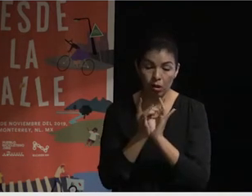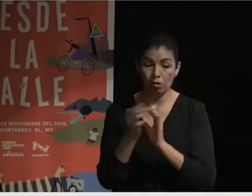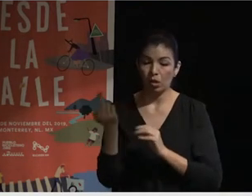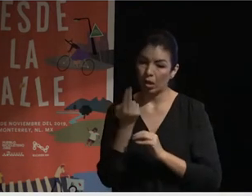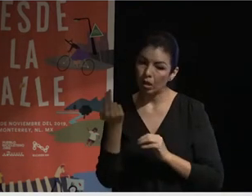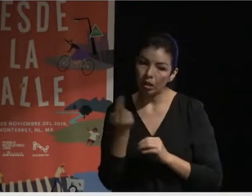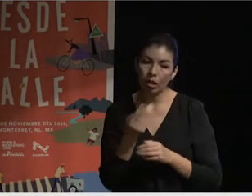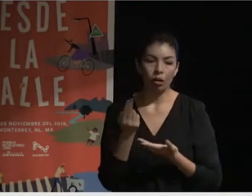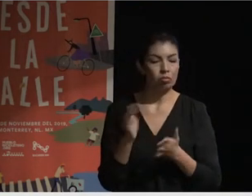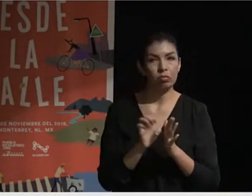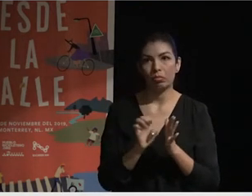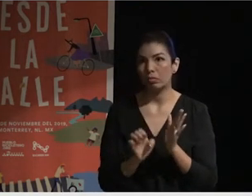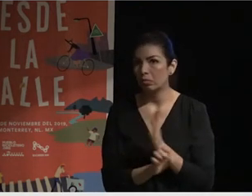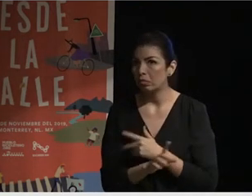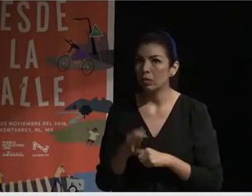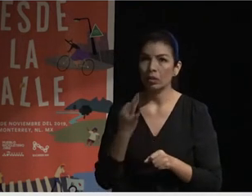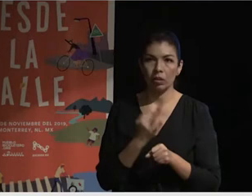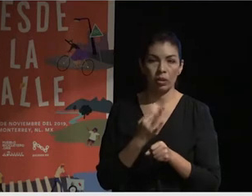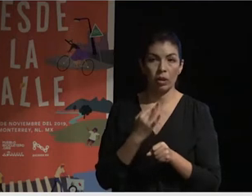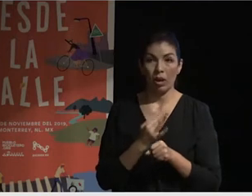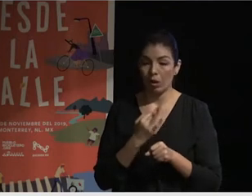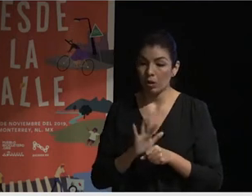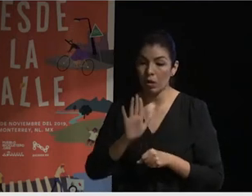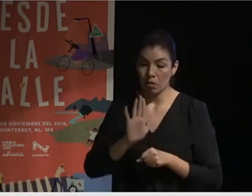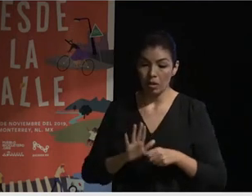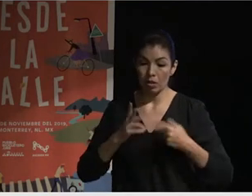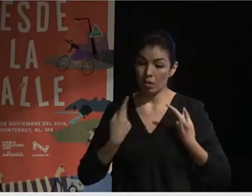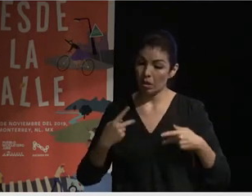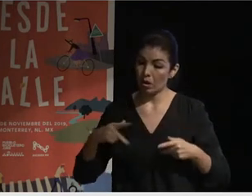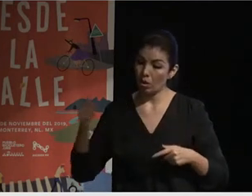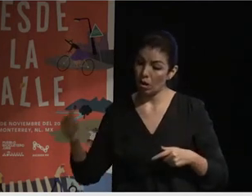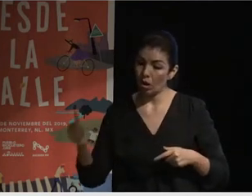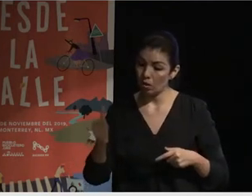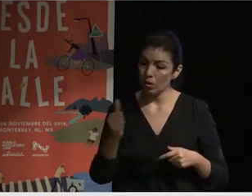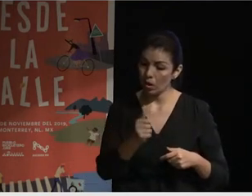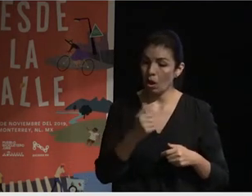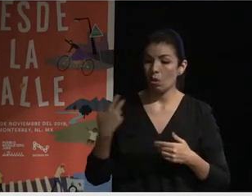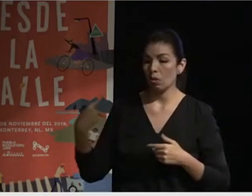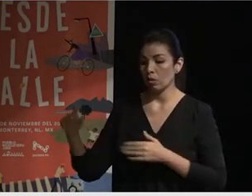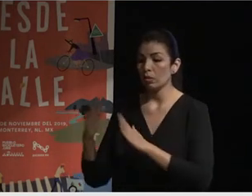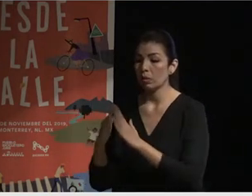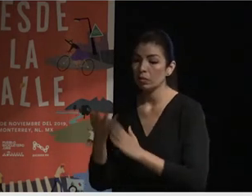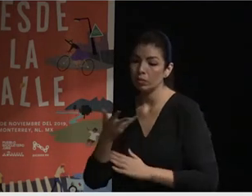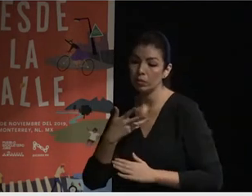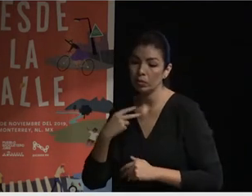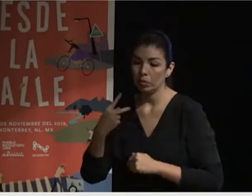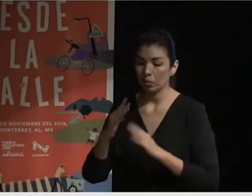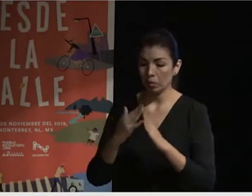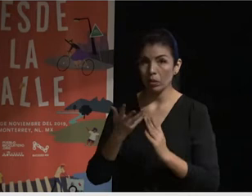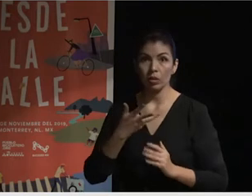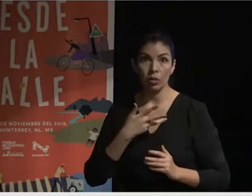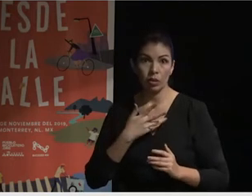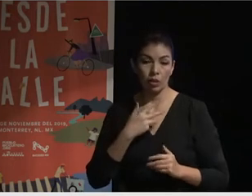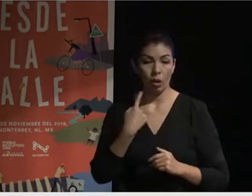estructura de la propiedad privada es lo que hace que también nos hayamos desagregado tanto, ¿no? Y el desafío es enorme, porque tanto ustedes